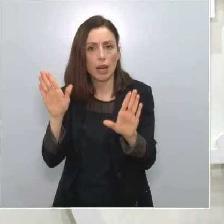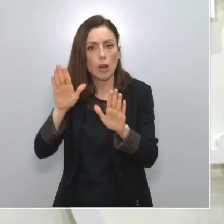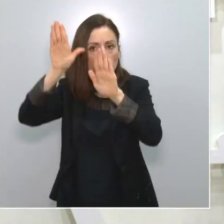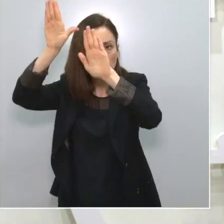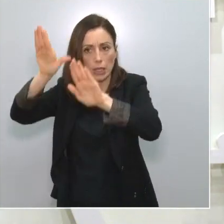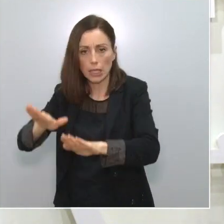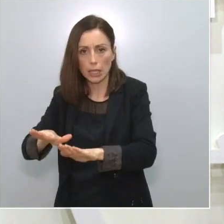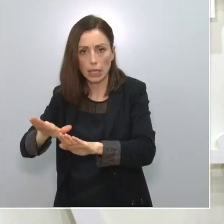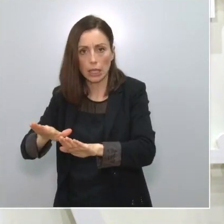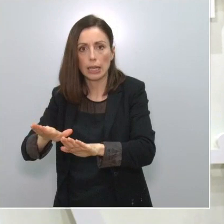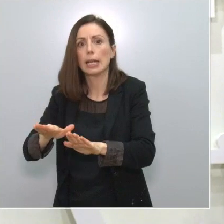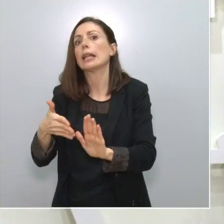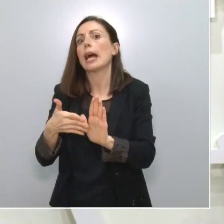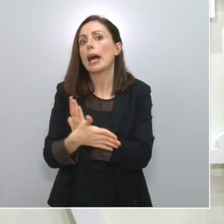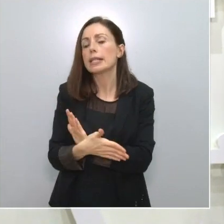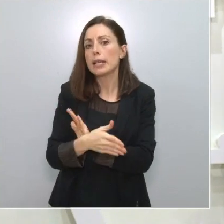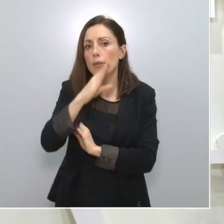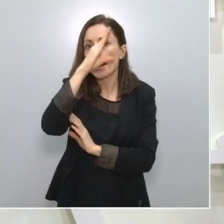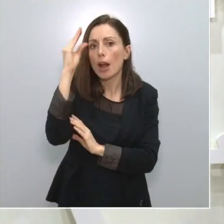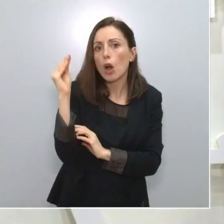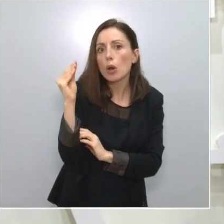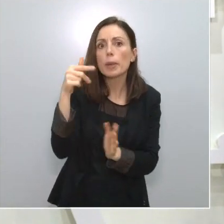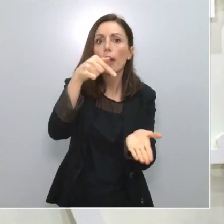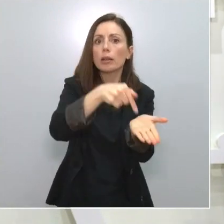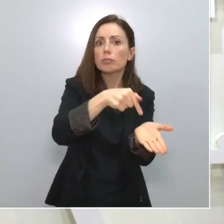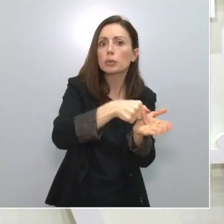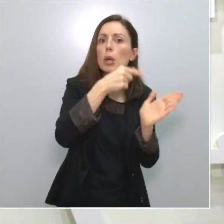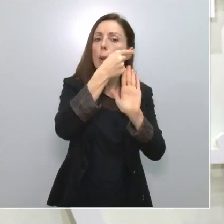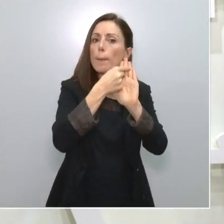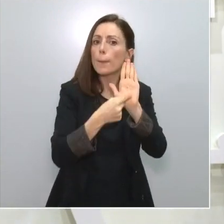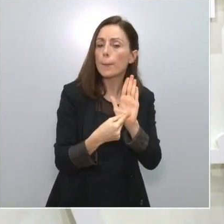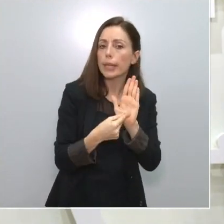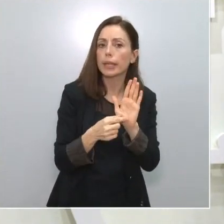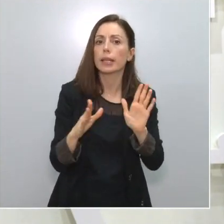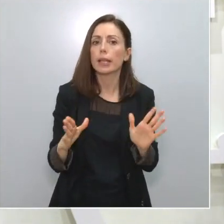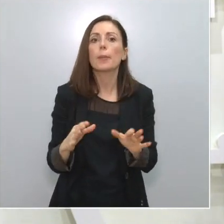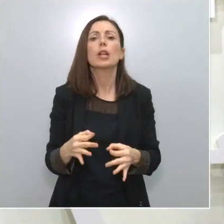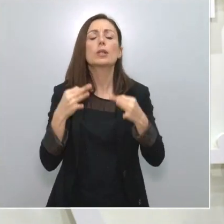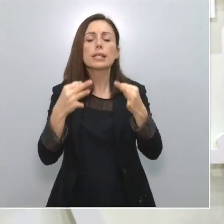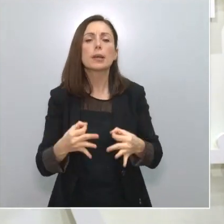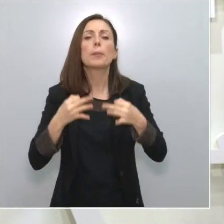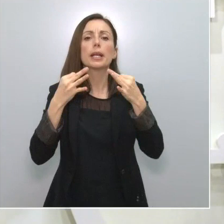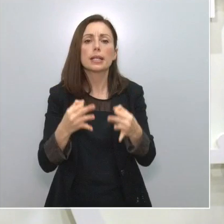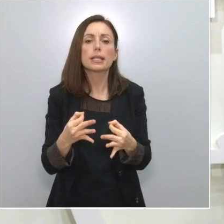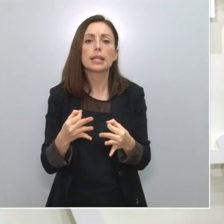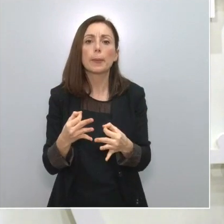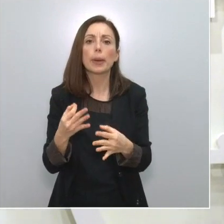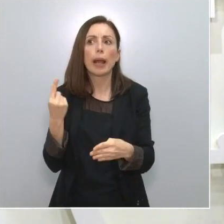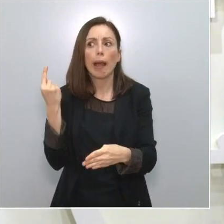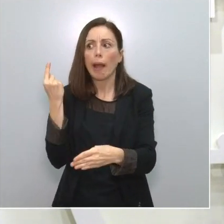lealtad no va reñida con el poder reivindicar aquellas medidas que se deben de tomar, pero siempre, como digo, sin una